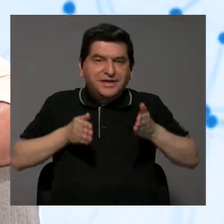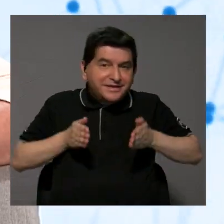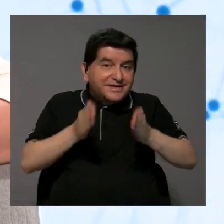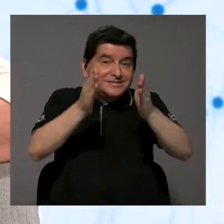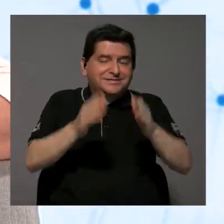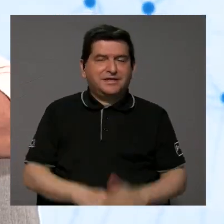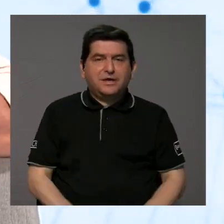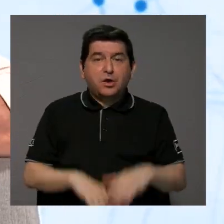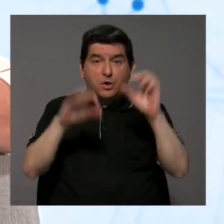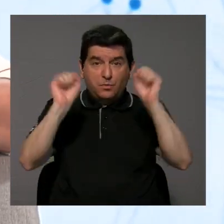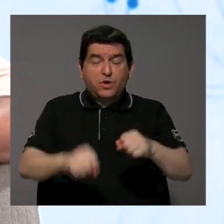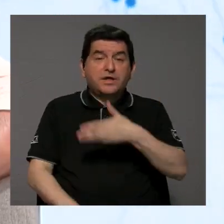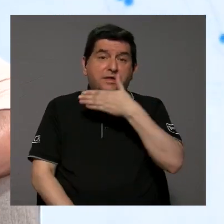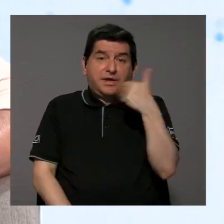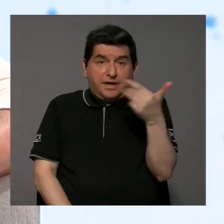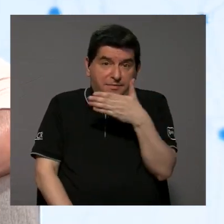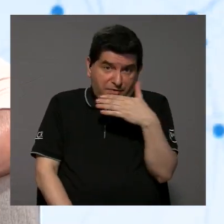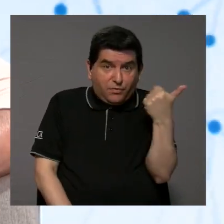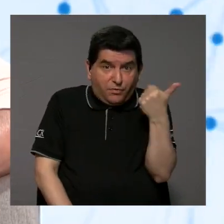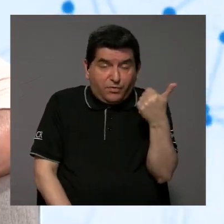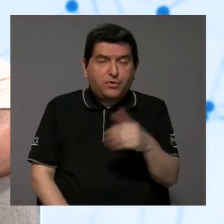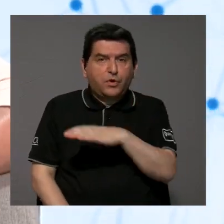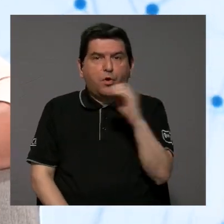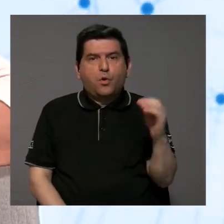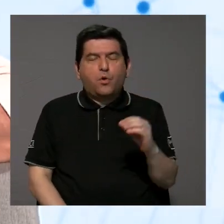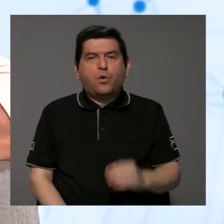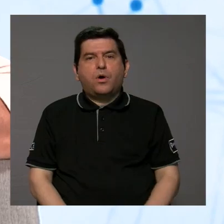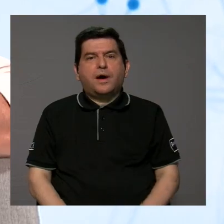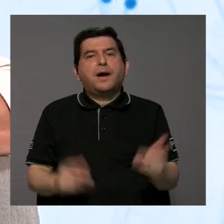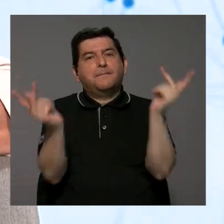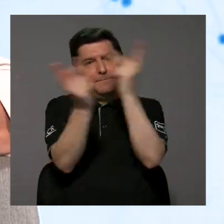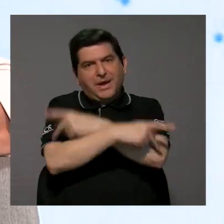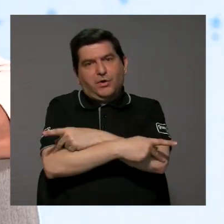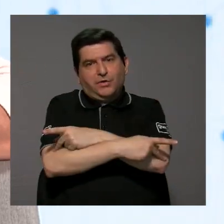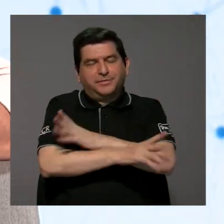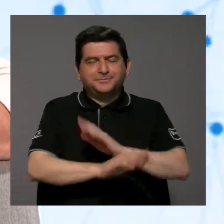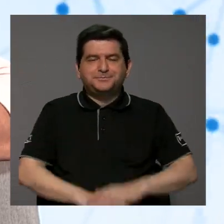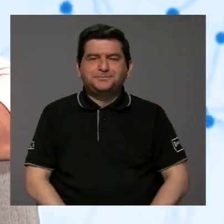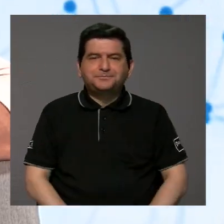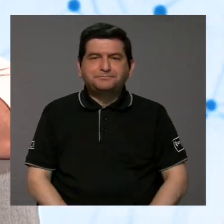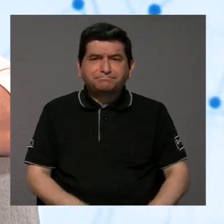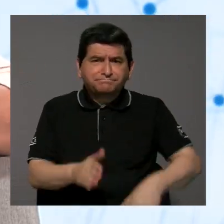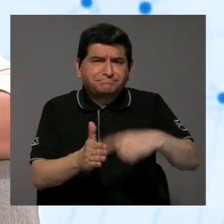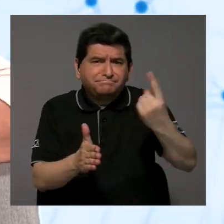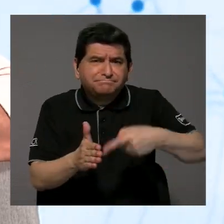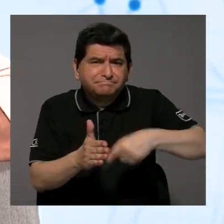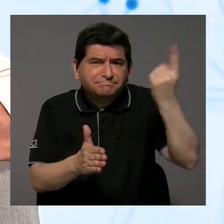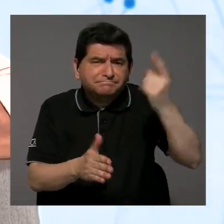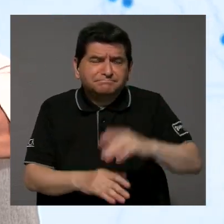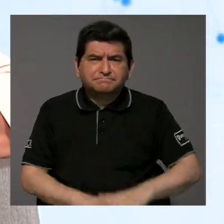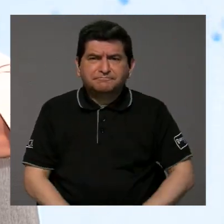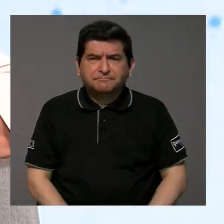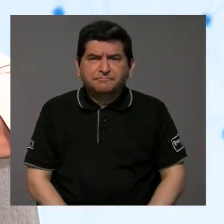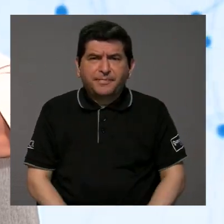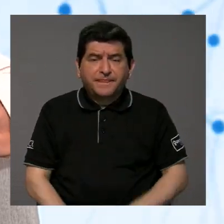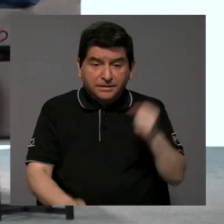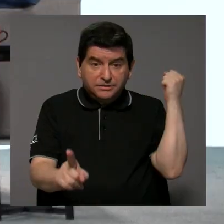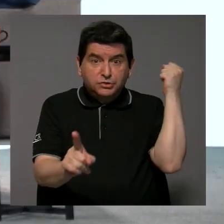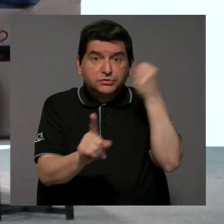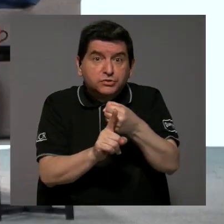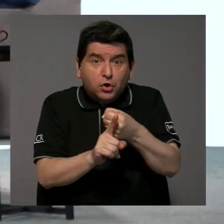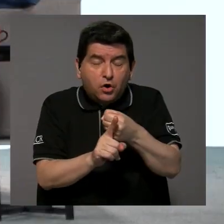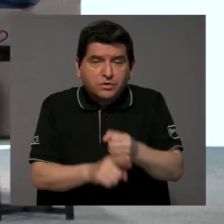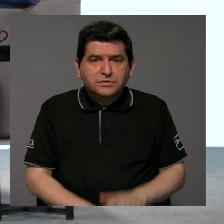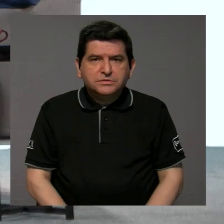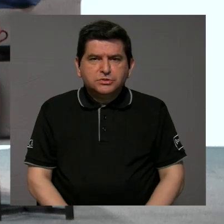trayectorias. Pueden ser para hacer las cosas mejor o puede ser para hacer las cosas peor. Es decir, muchas veces los